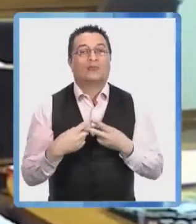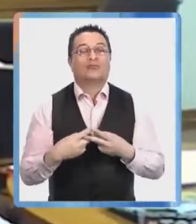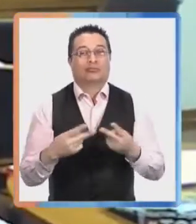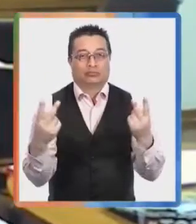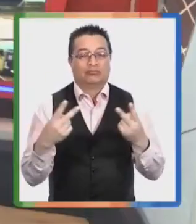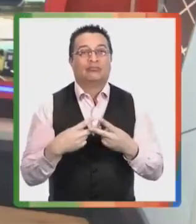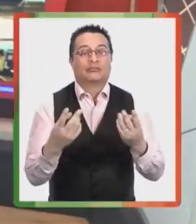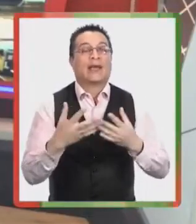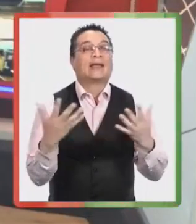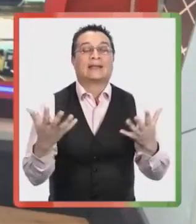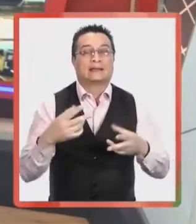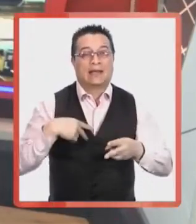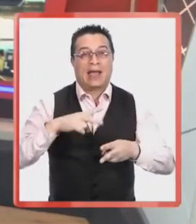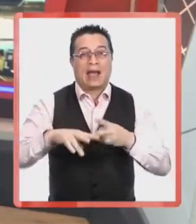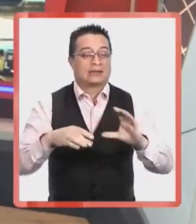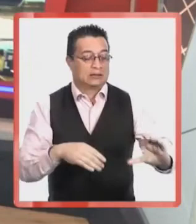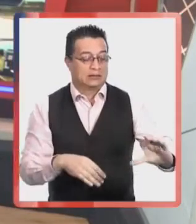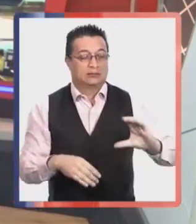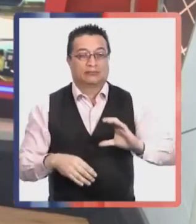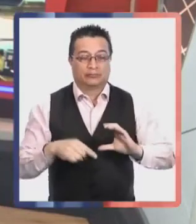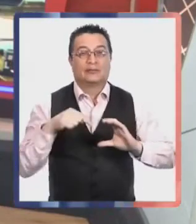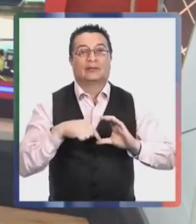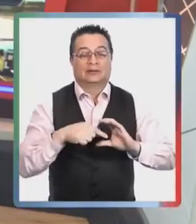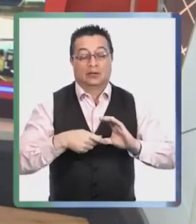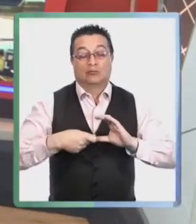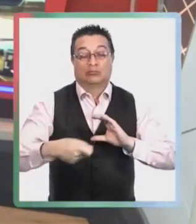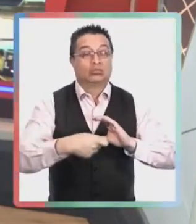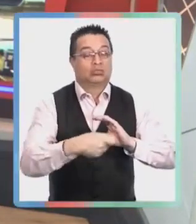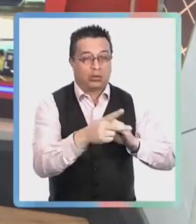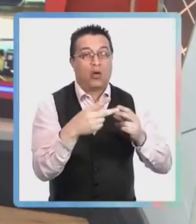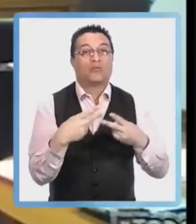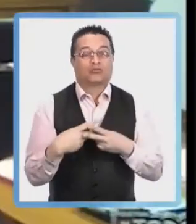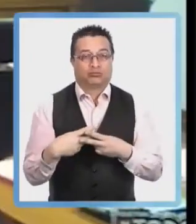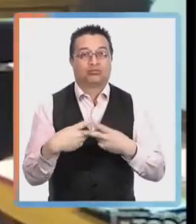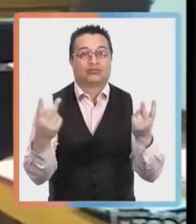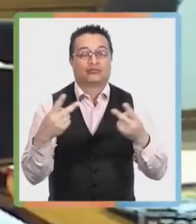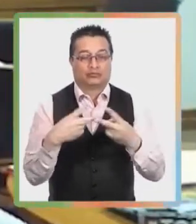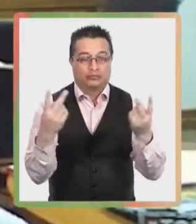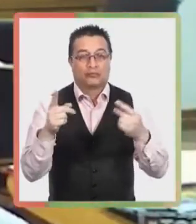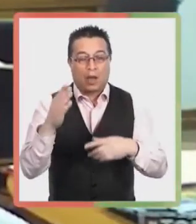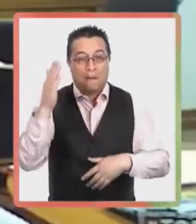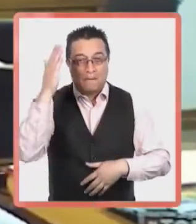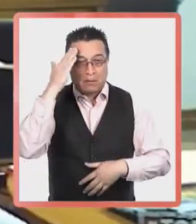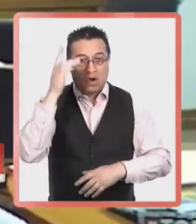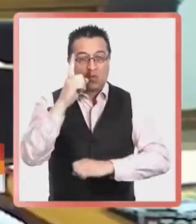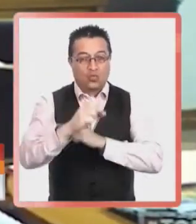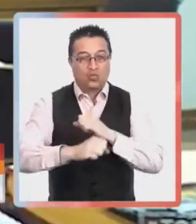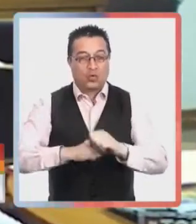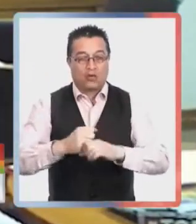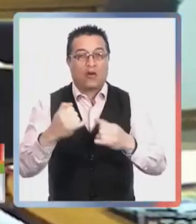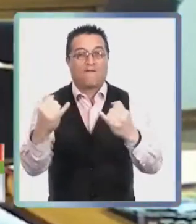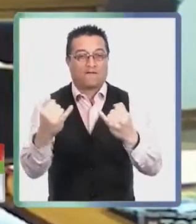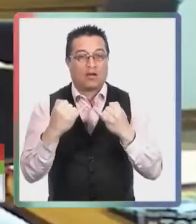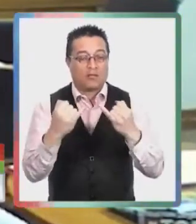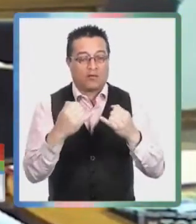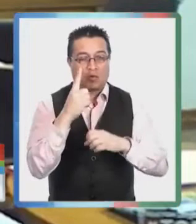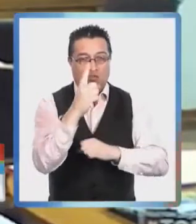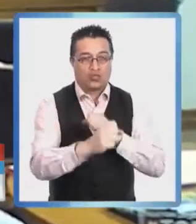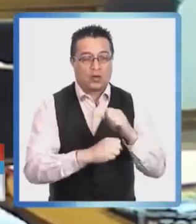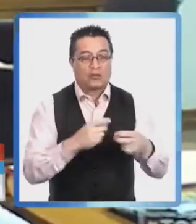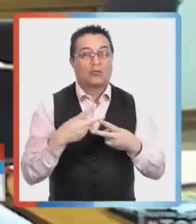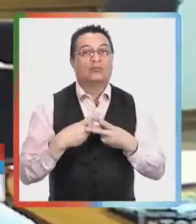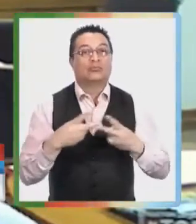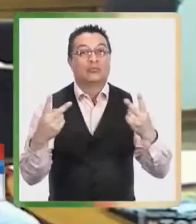cuentas rindiendo cuenta de lo que hacemos con los recursos cierto es por eso que publicamos una memoria anual un reporte